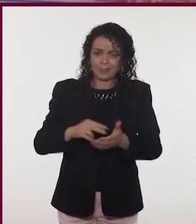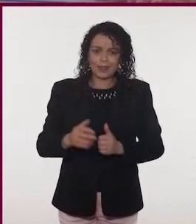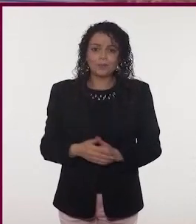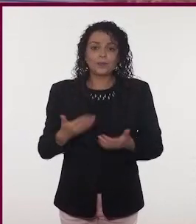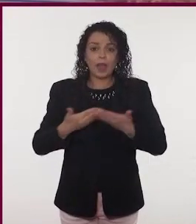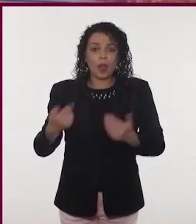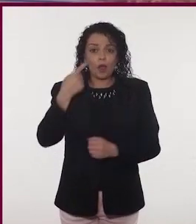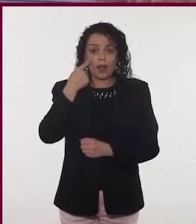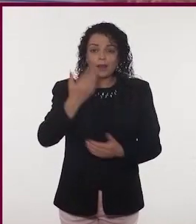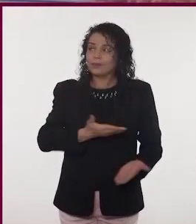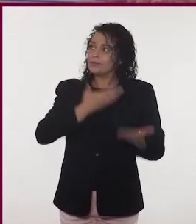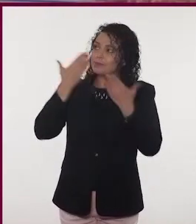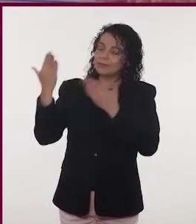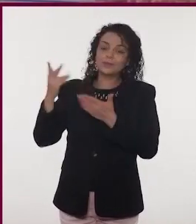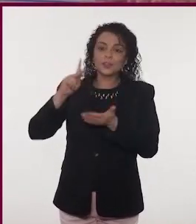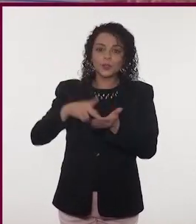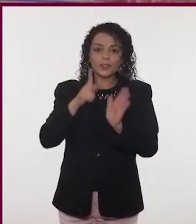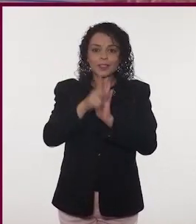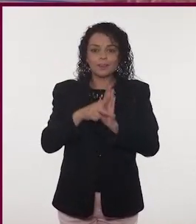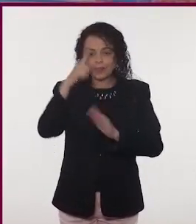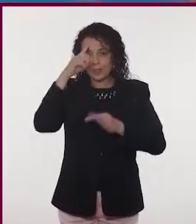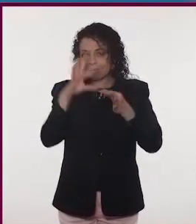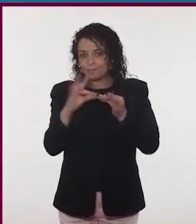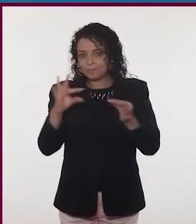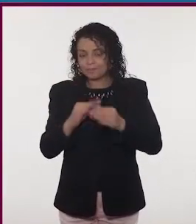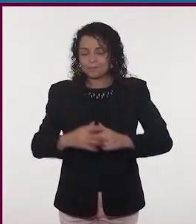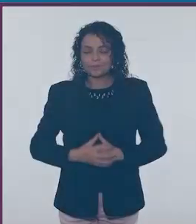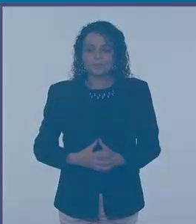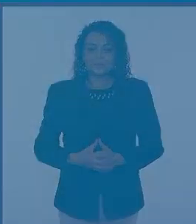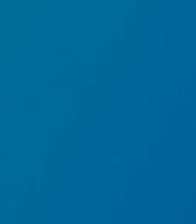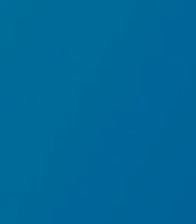experta una vez más.